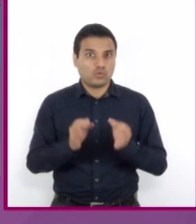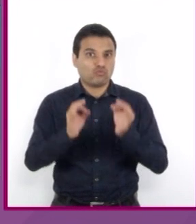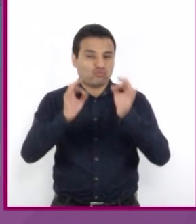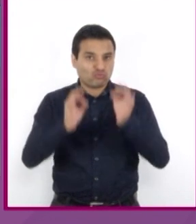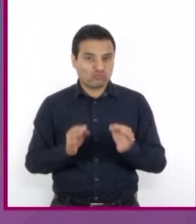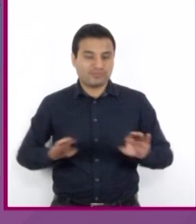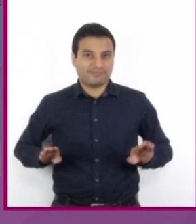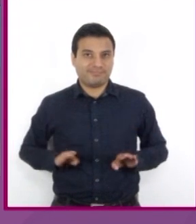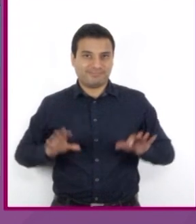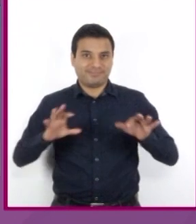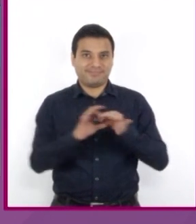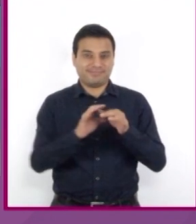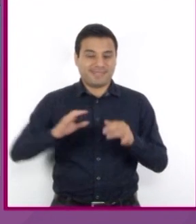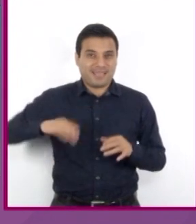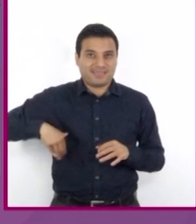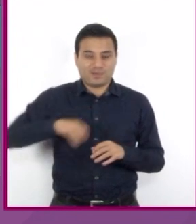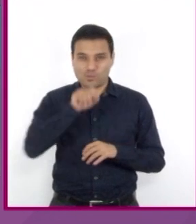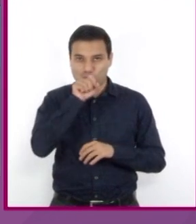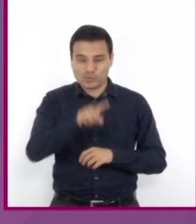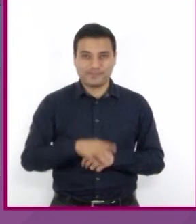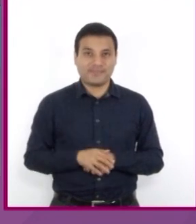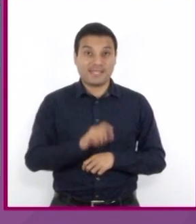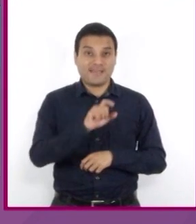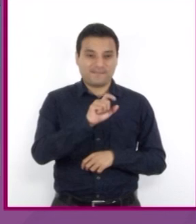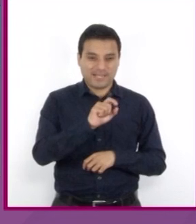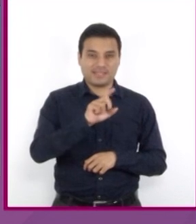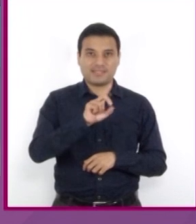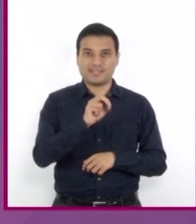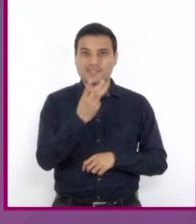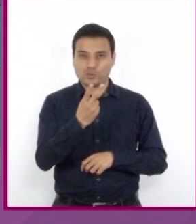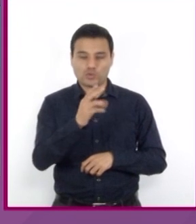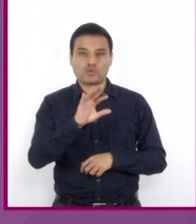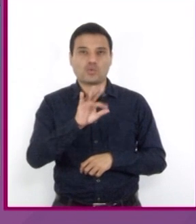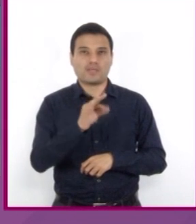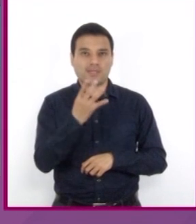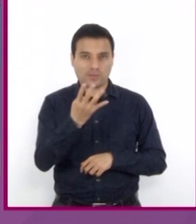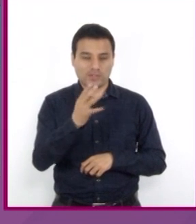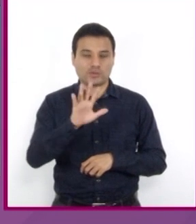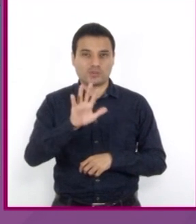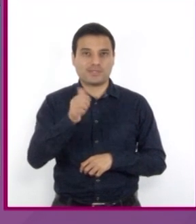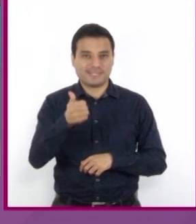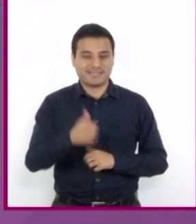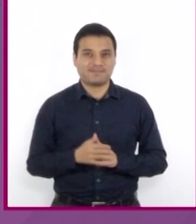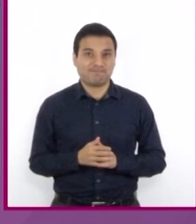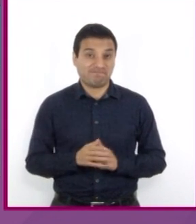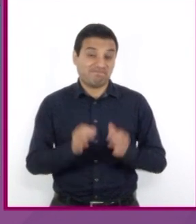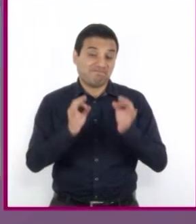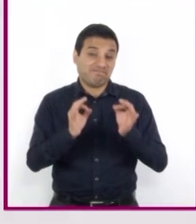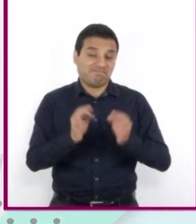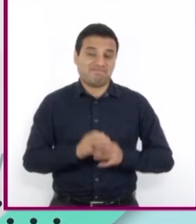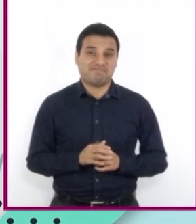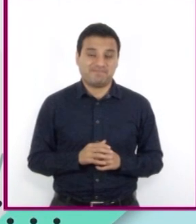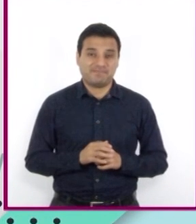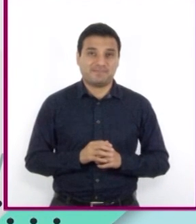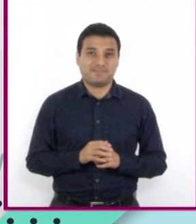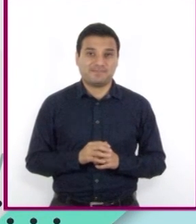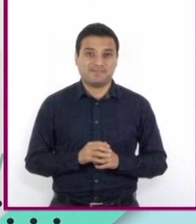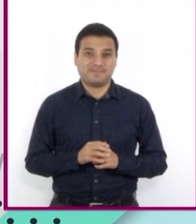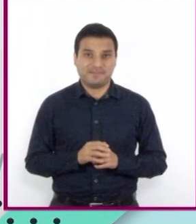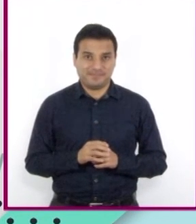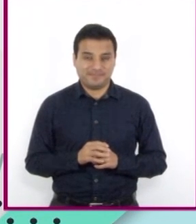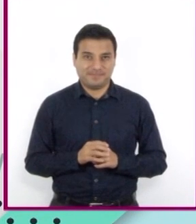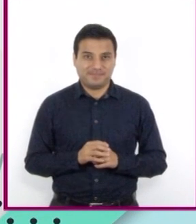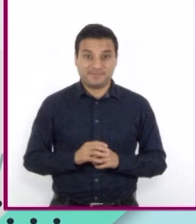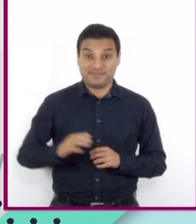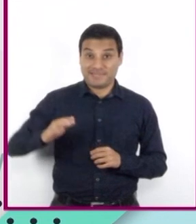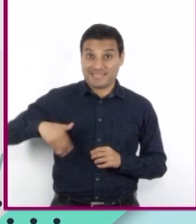la sucesión dada de 20, 32, 44, 56, etc. Dada la